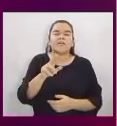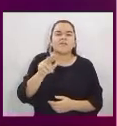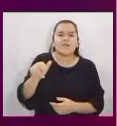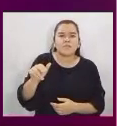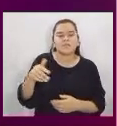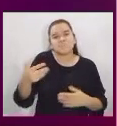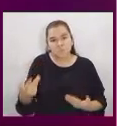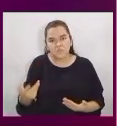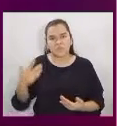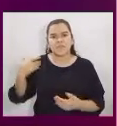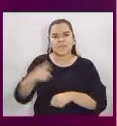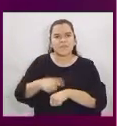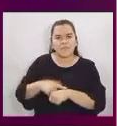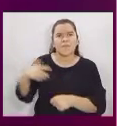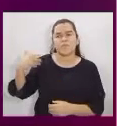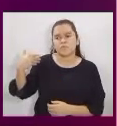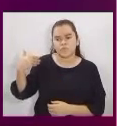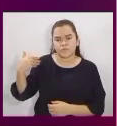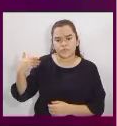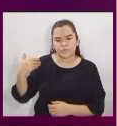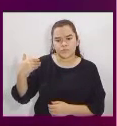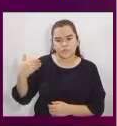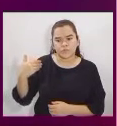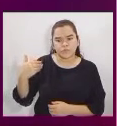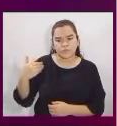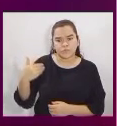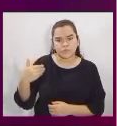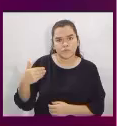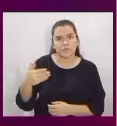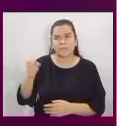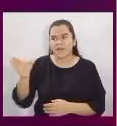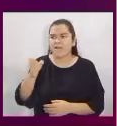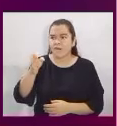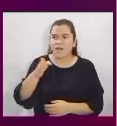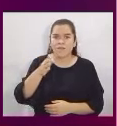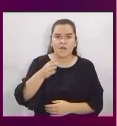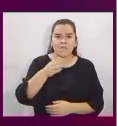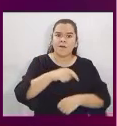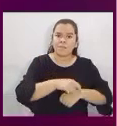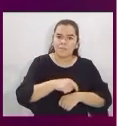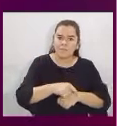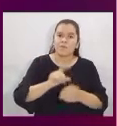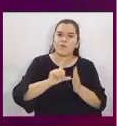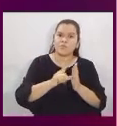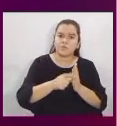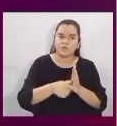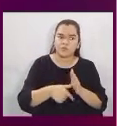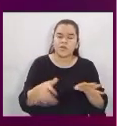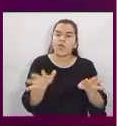tienen diagnósticos lentos, confunden a los médicos con los síntomas que presentan,